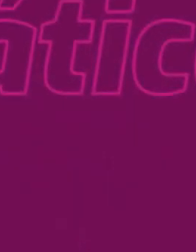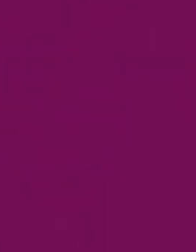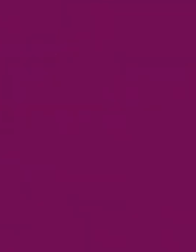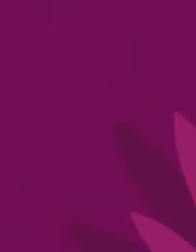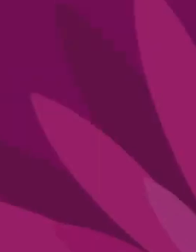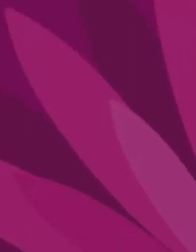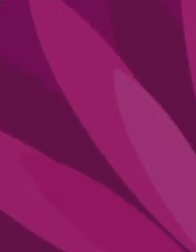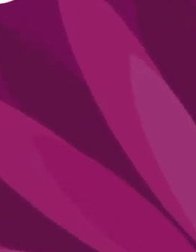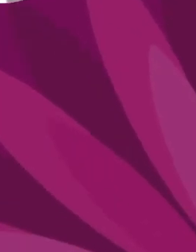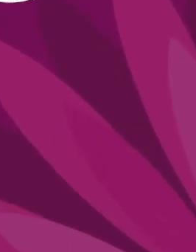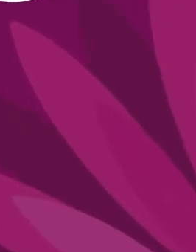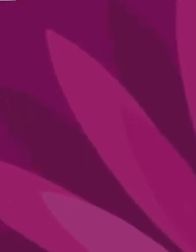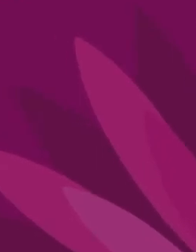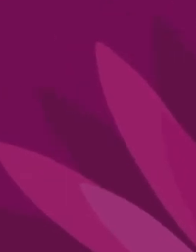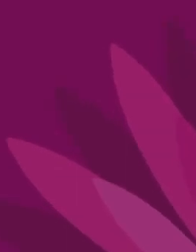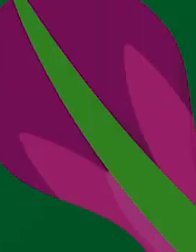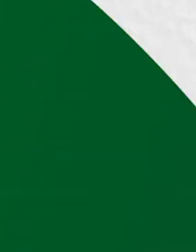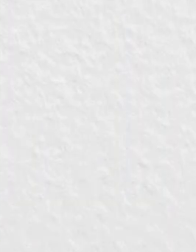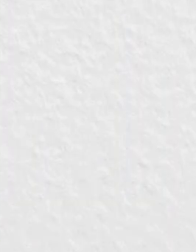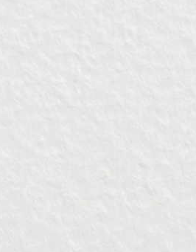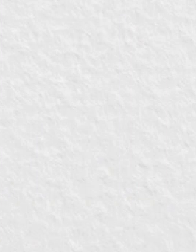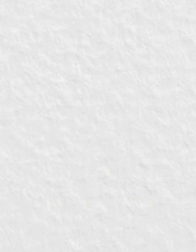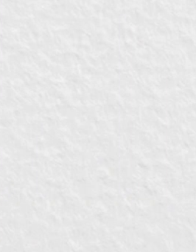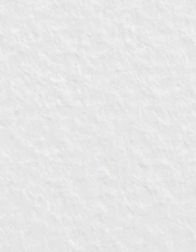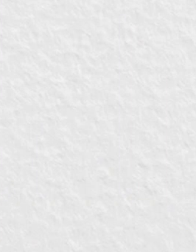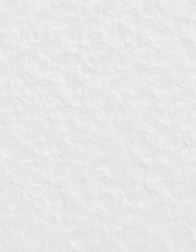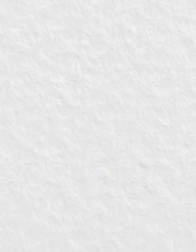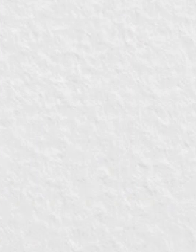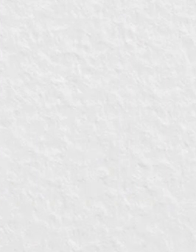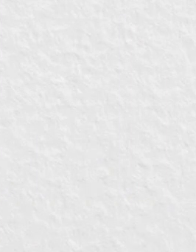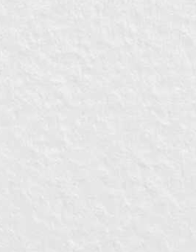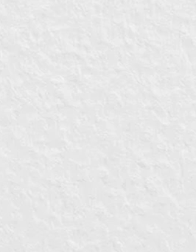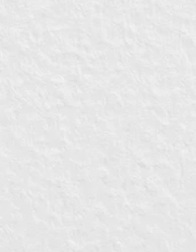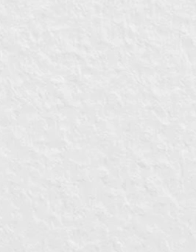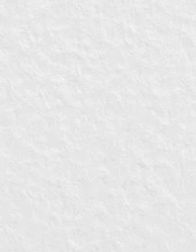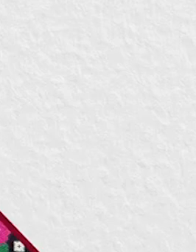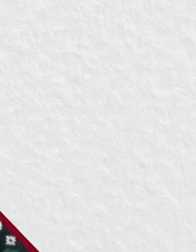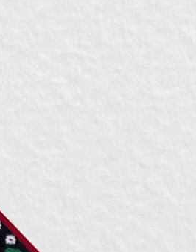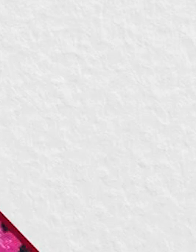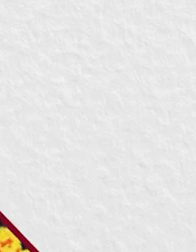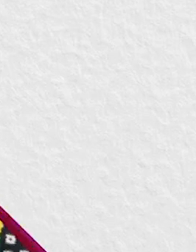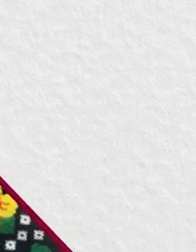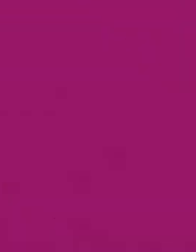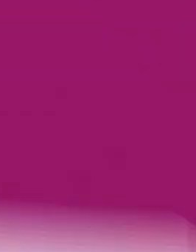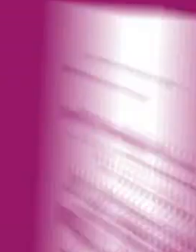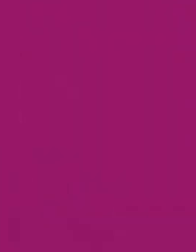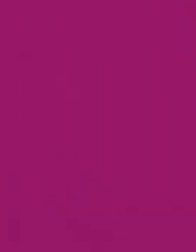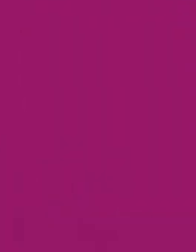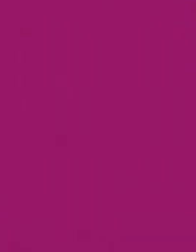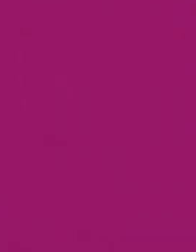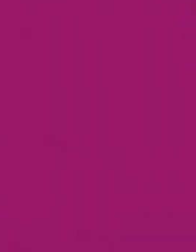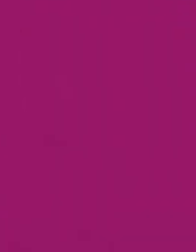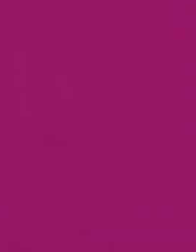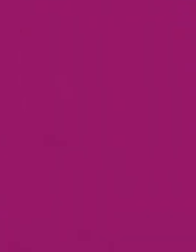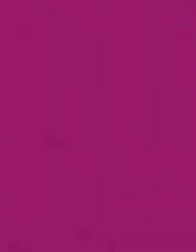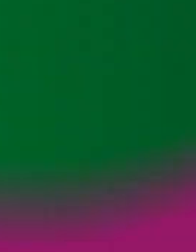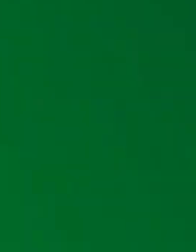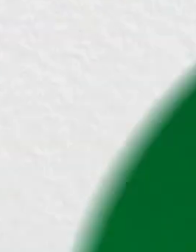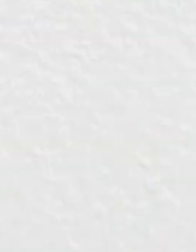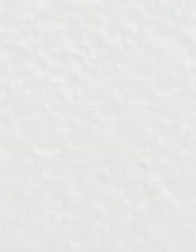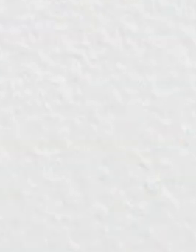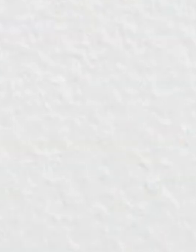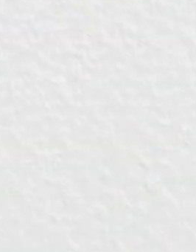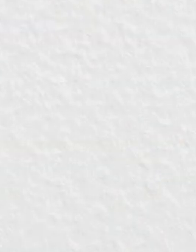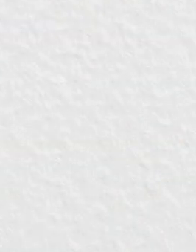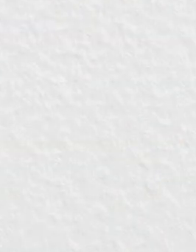Democracia en 20. Declaro formalmente el inicio del proceso electoral local 2023-2024. La democracia es hoy.